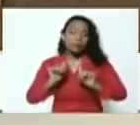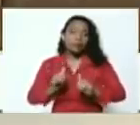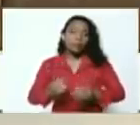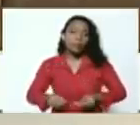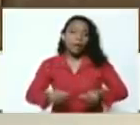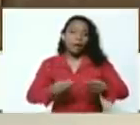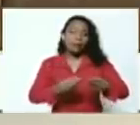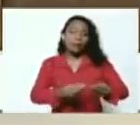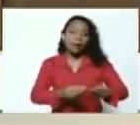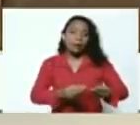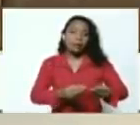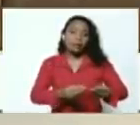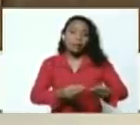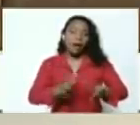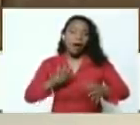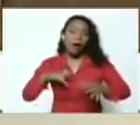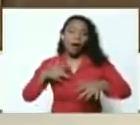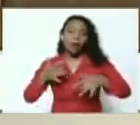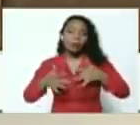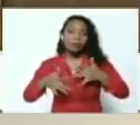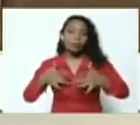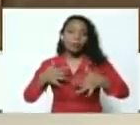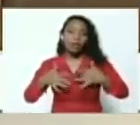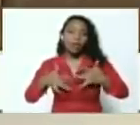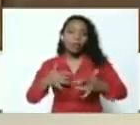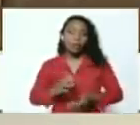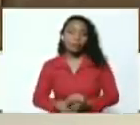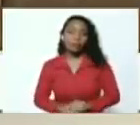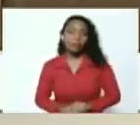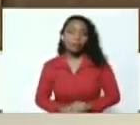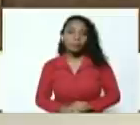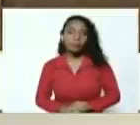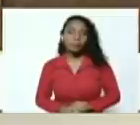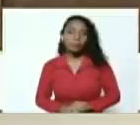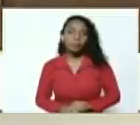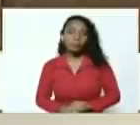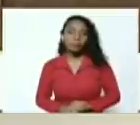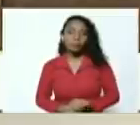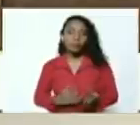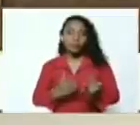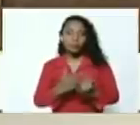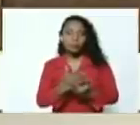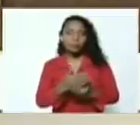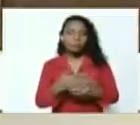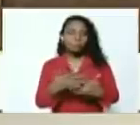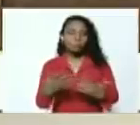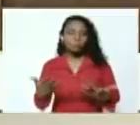darse las actividades a través de